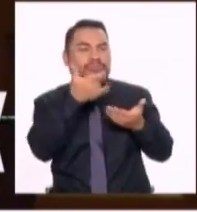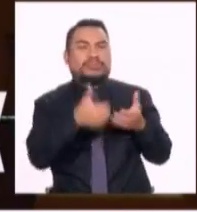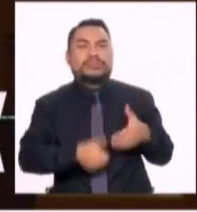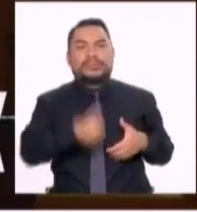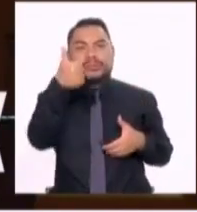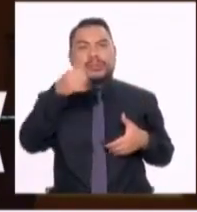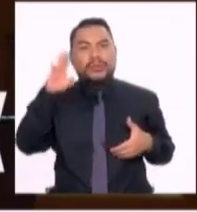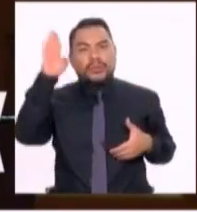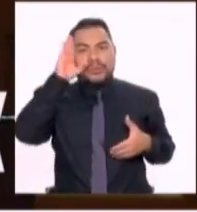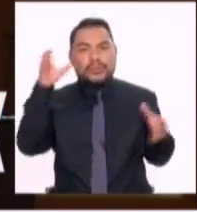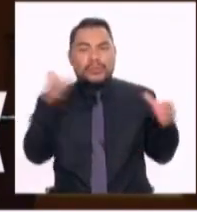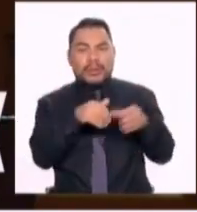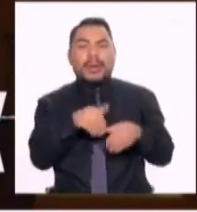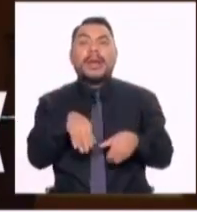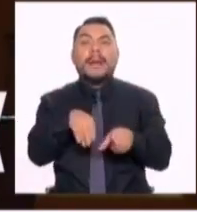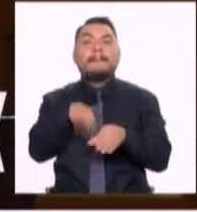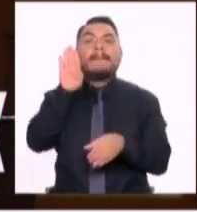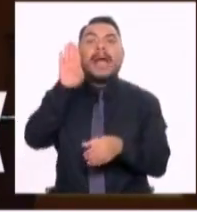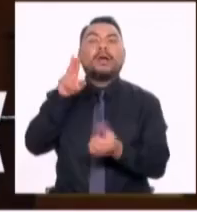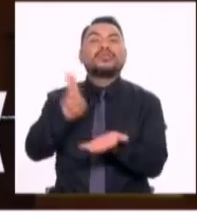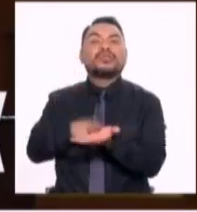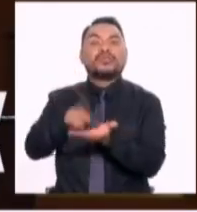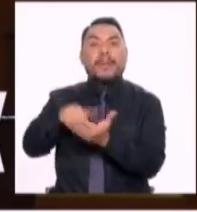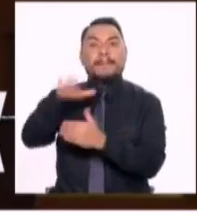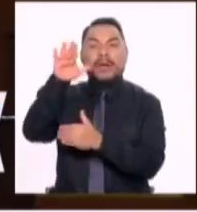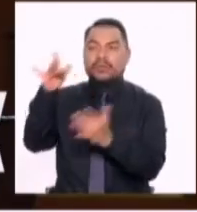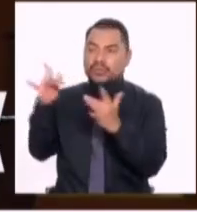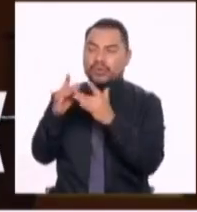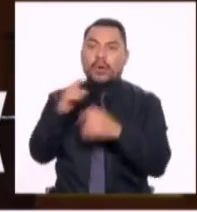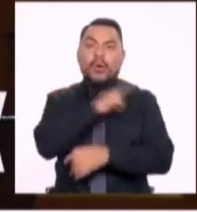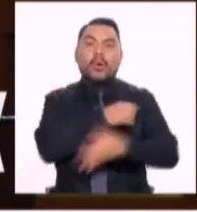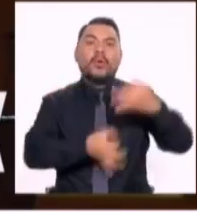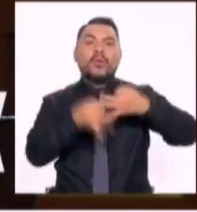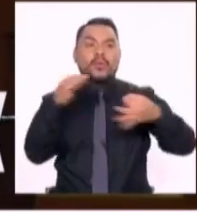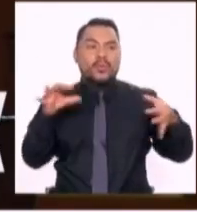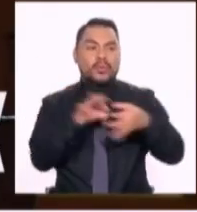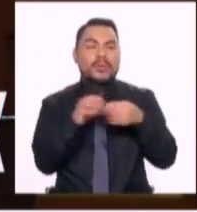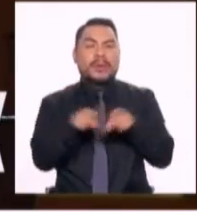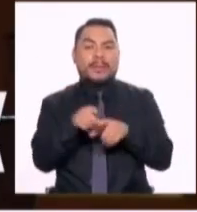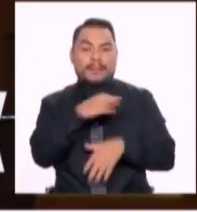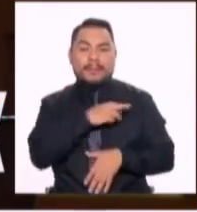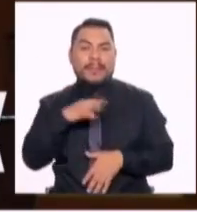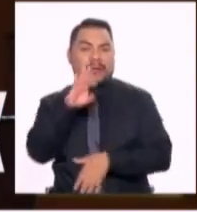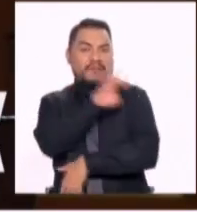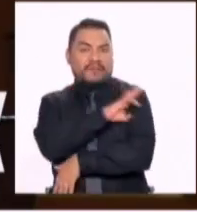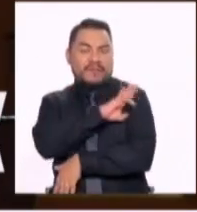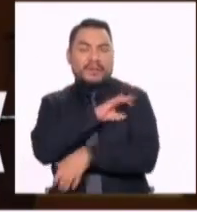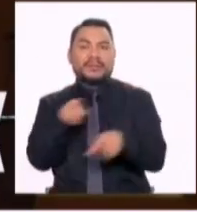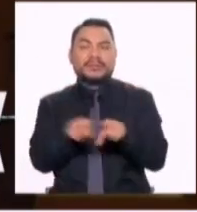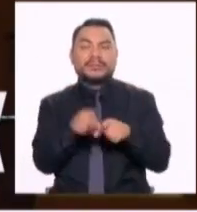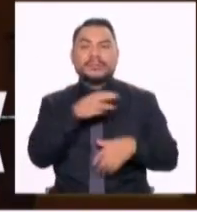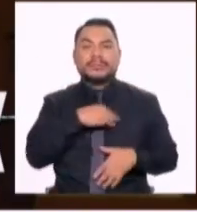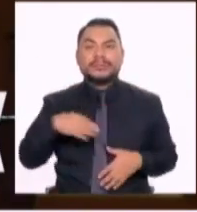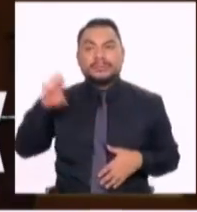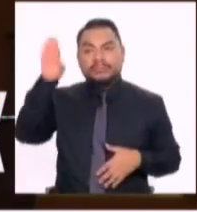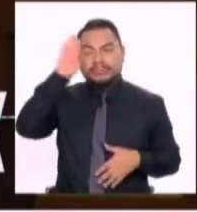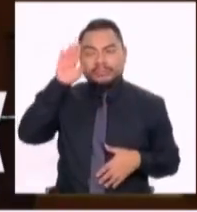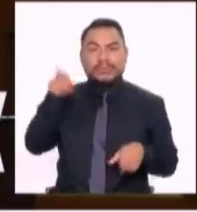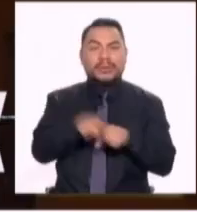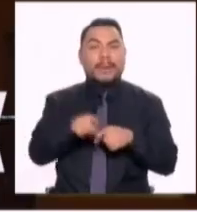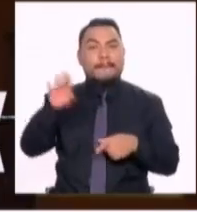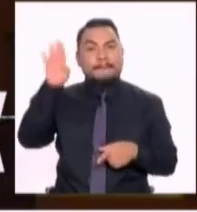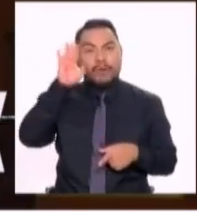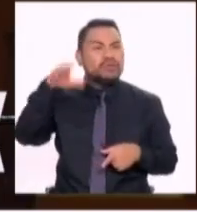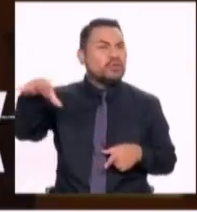el problema de nuestros compatriotas asesinados, sino el problema, decir, de nuestra región Lambayeque, que está cada